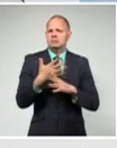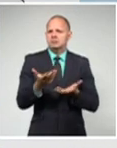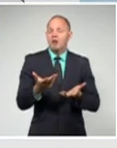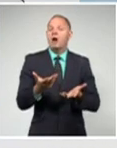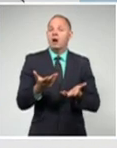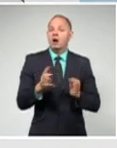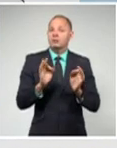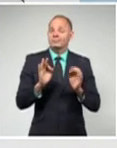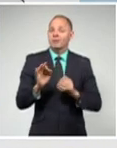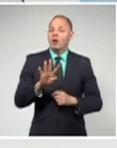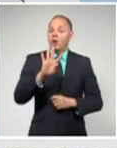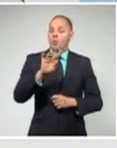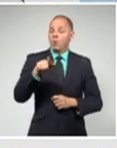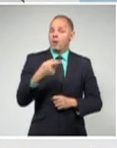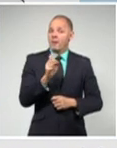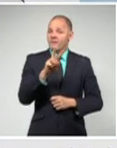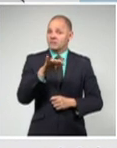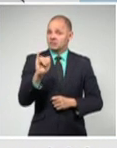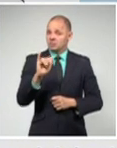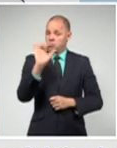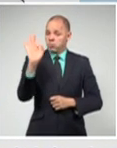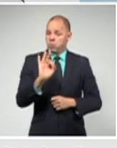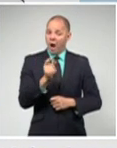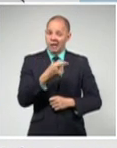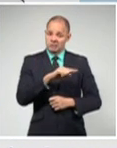de las muestras procesadas en el día de ayer